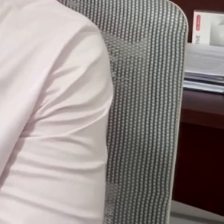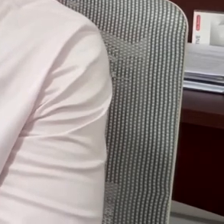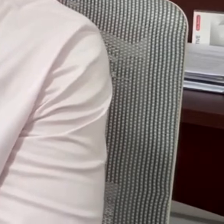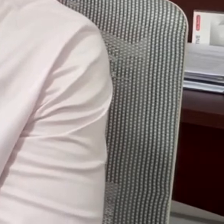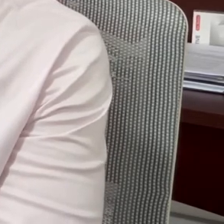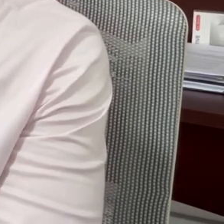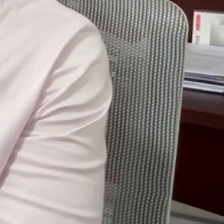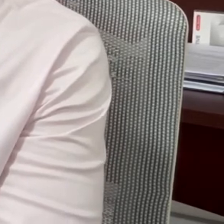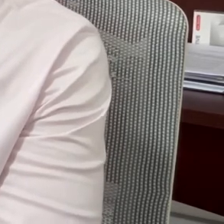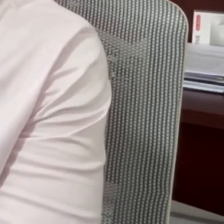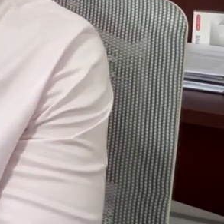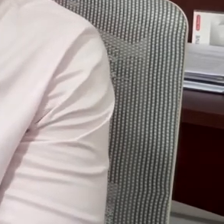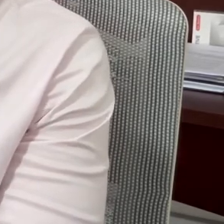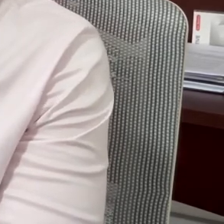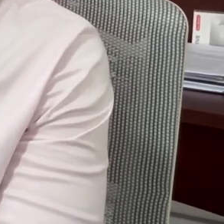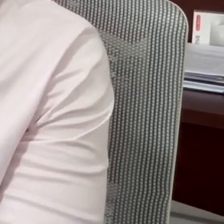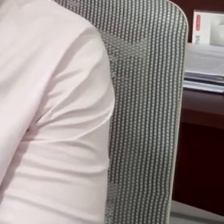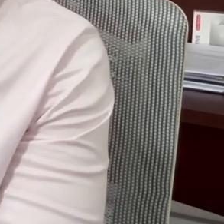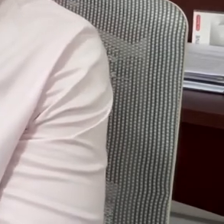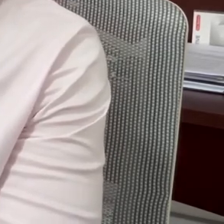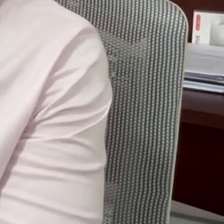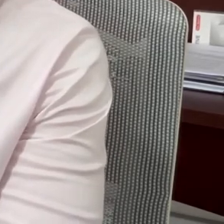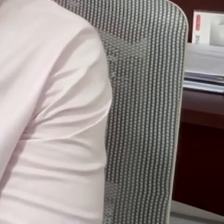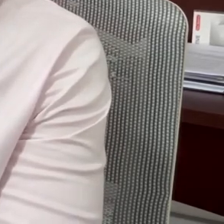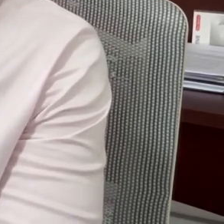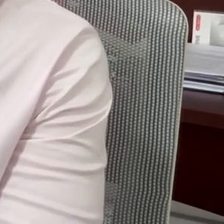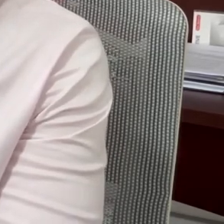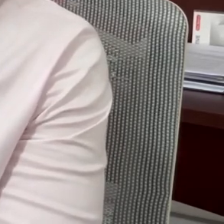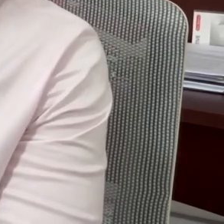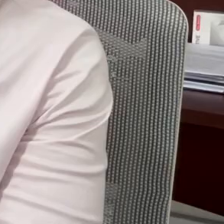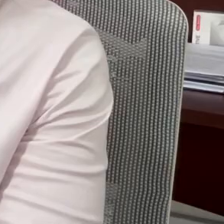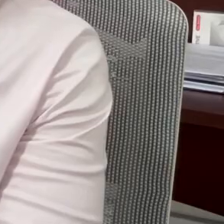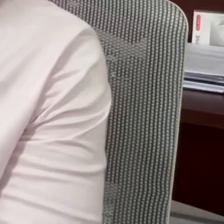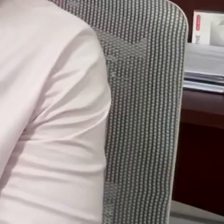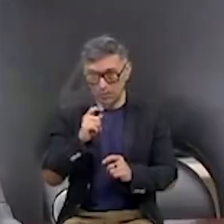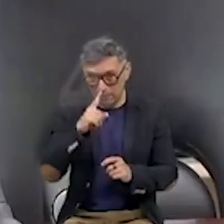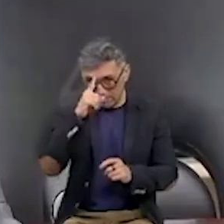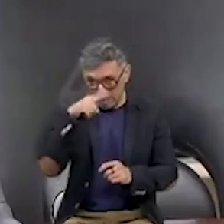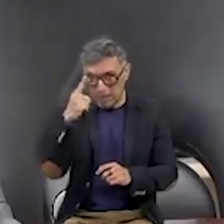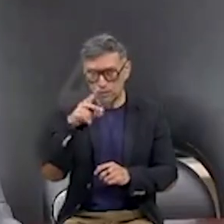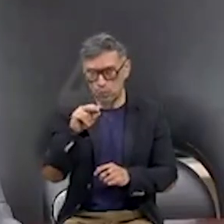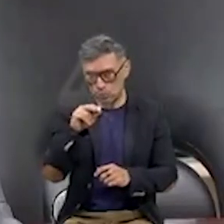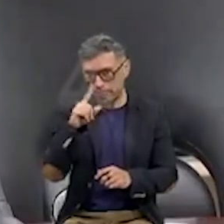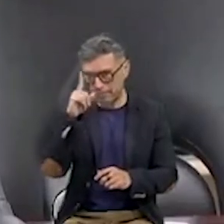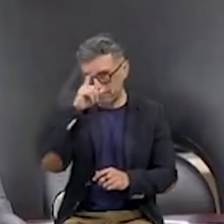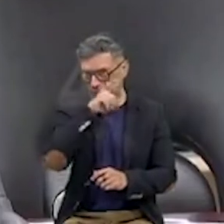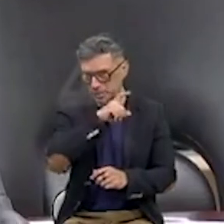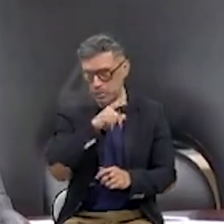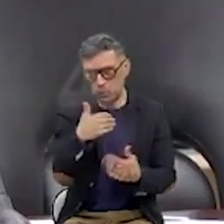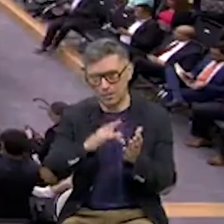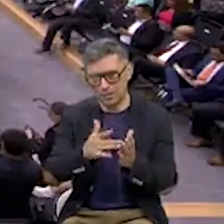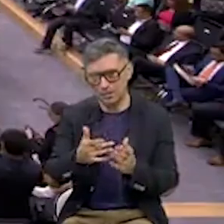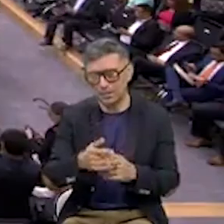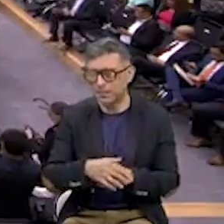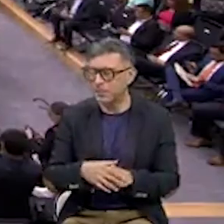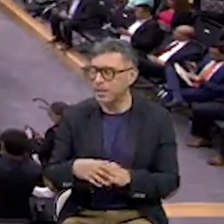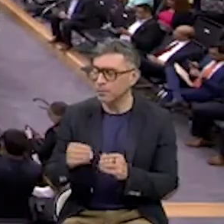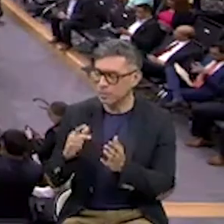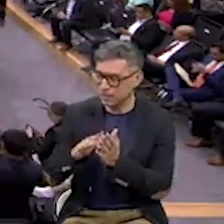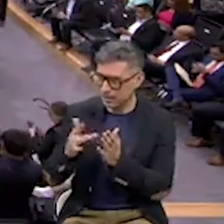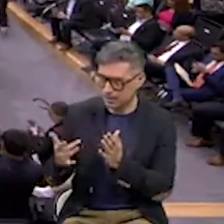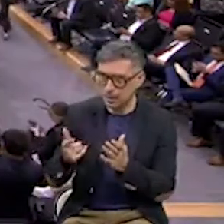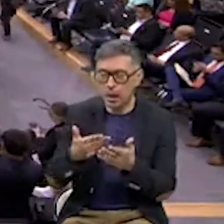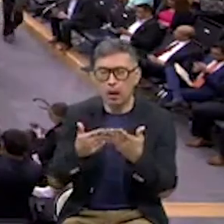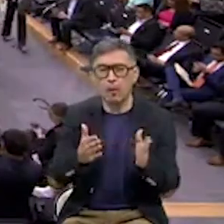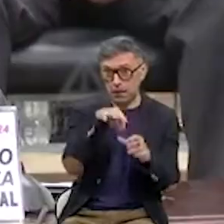campañas pero ahorita pues para todos los cargos dura el mismo tiempo a nivel Federal aunado a lo complejo del proceso el INE planea